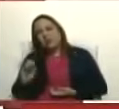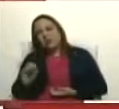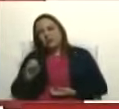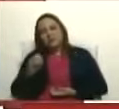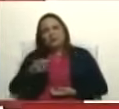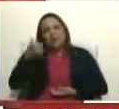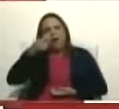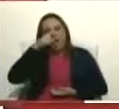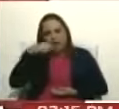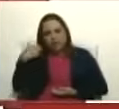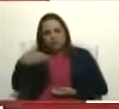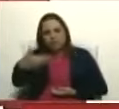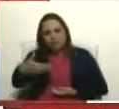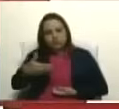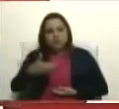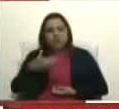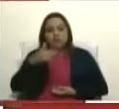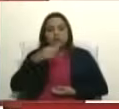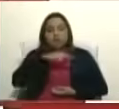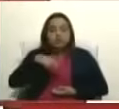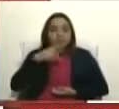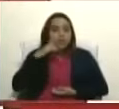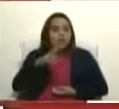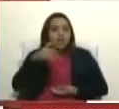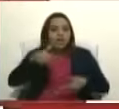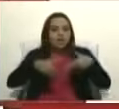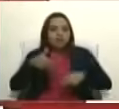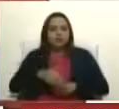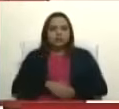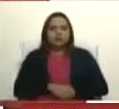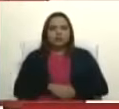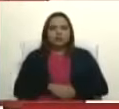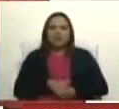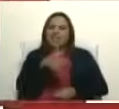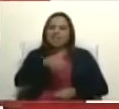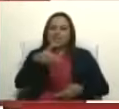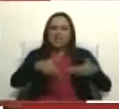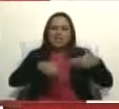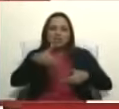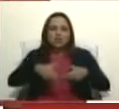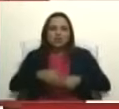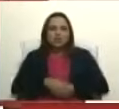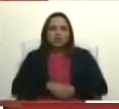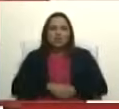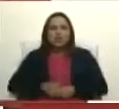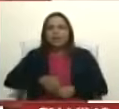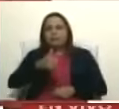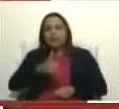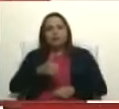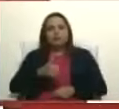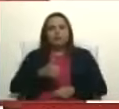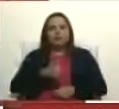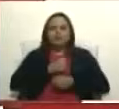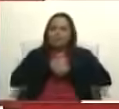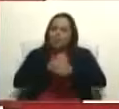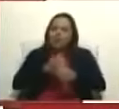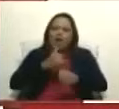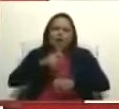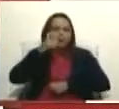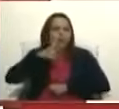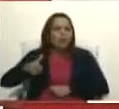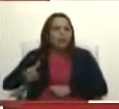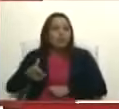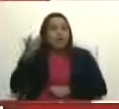de estas 30 elecciones, yo no dudo que esta es una de las elecciones que más pasión ha despertado en nuestro pueblo, a pesar